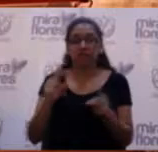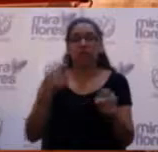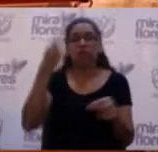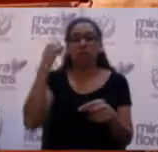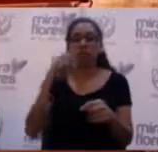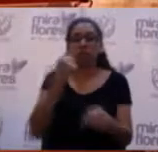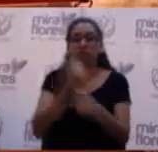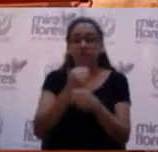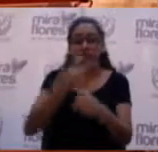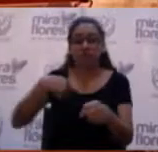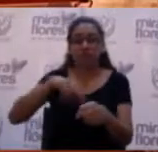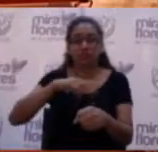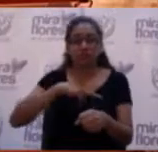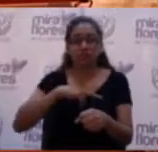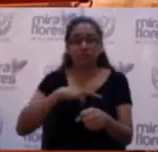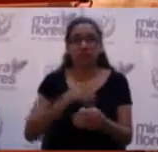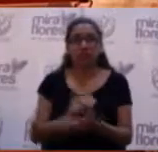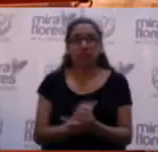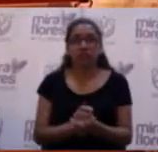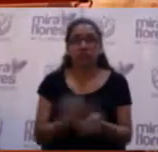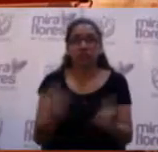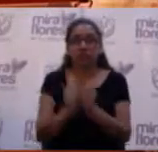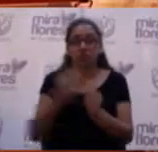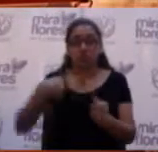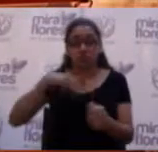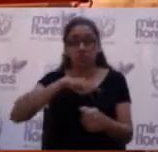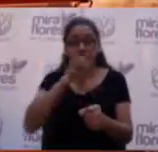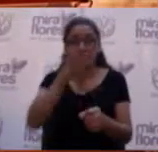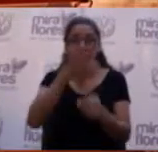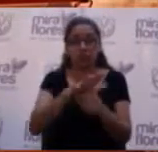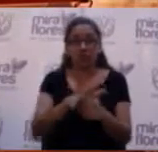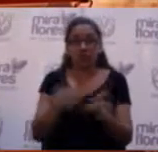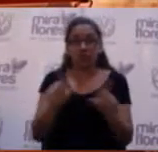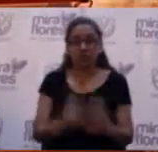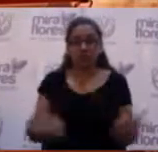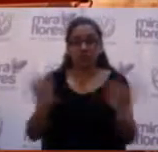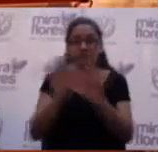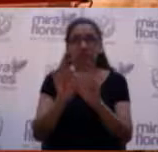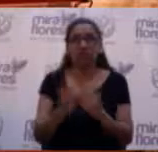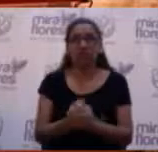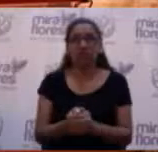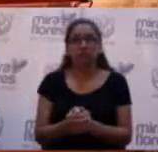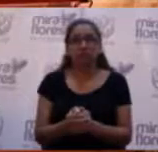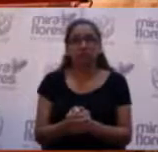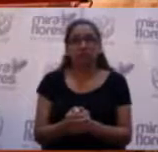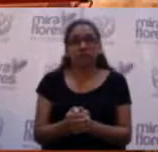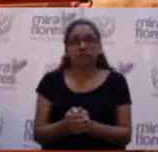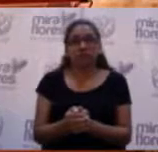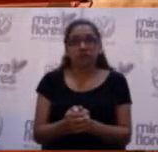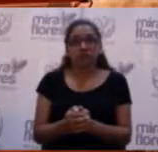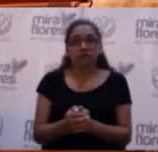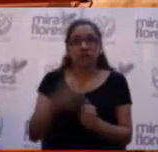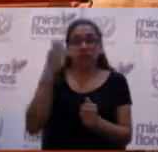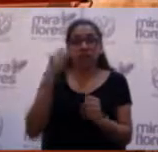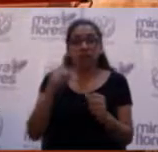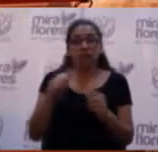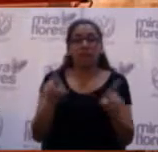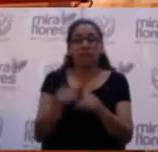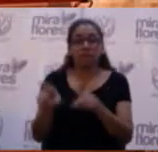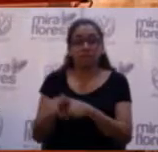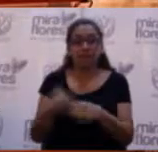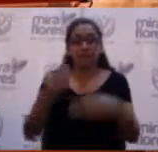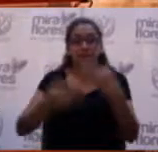realizando en, con nuestro compromiso en ciudades sostenibles, en realidad, ¿no? Y eso es algo que también es parte de